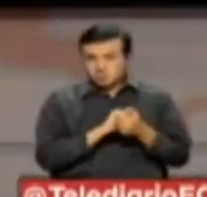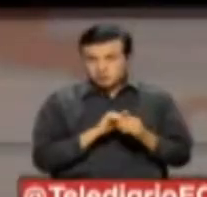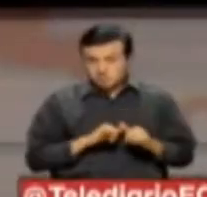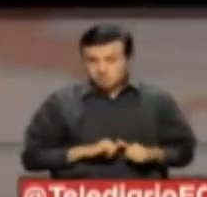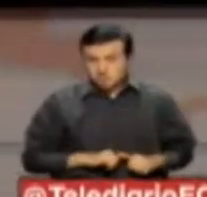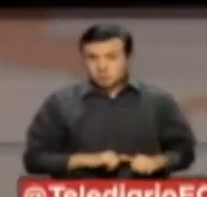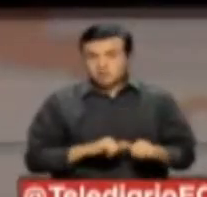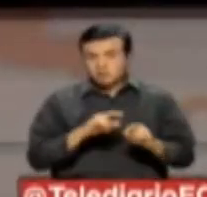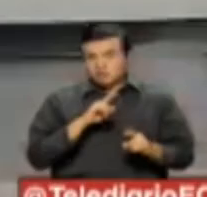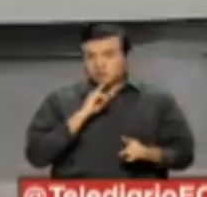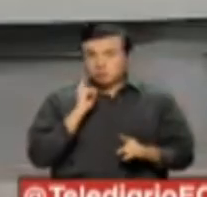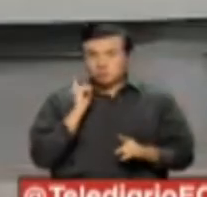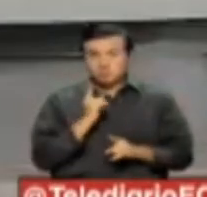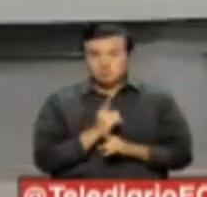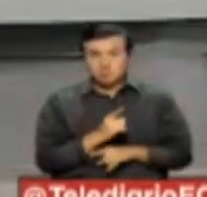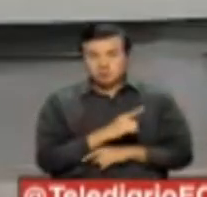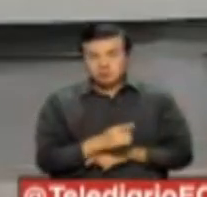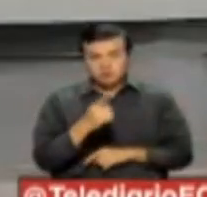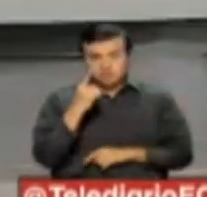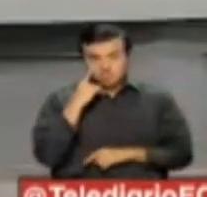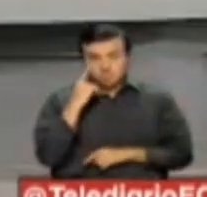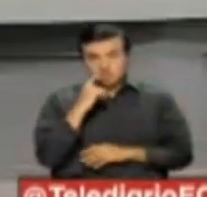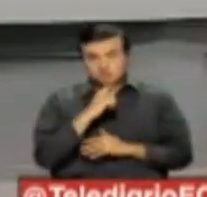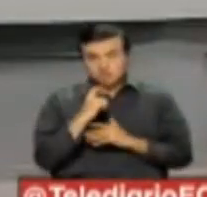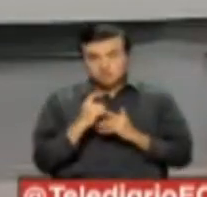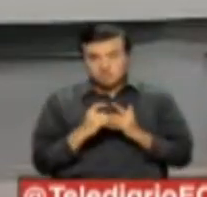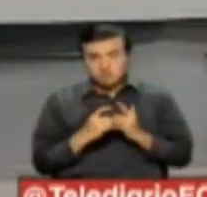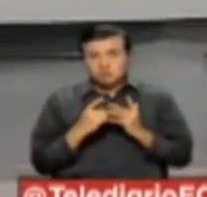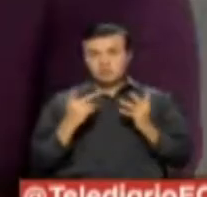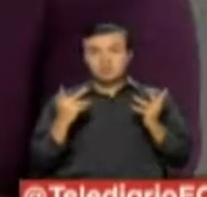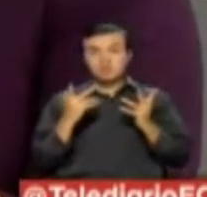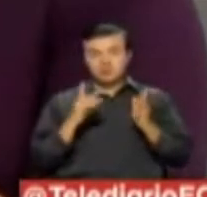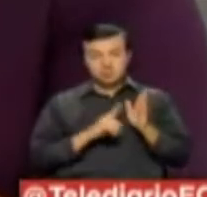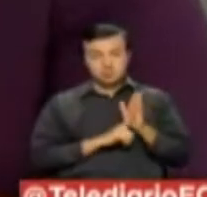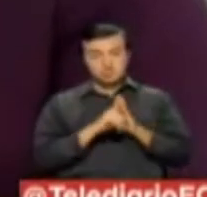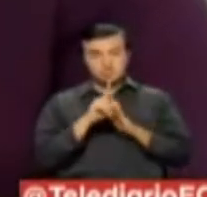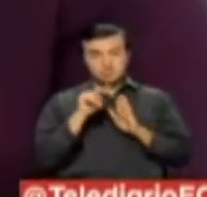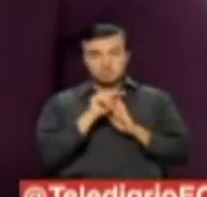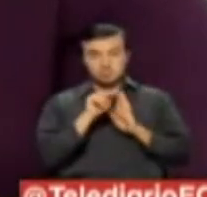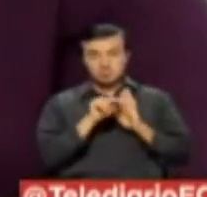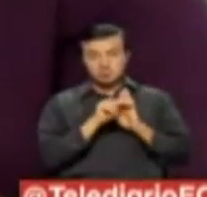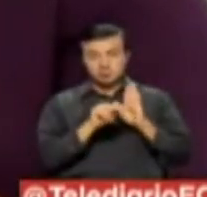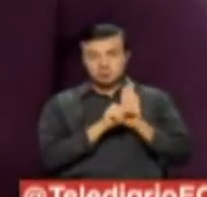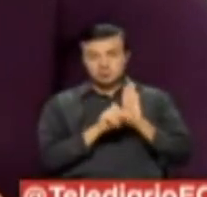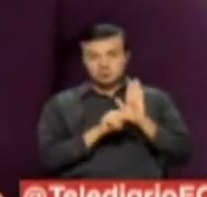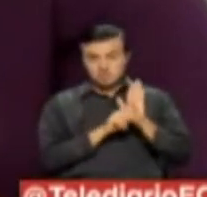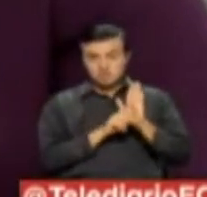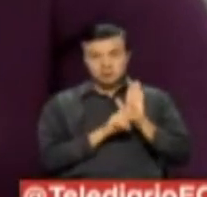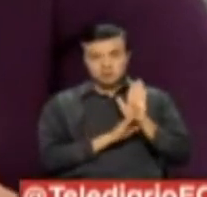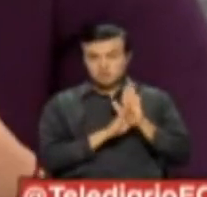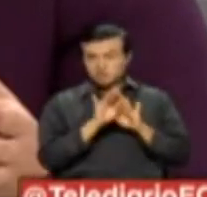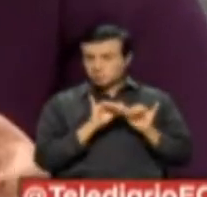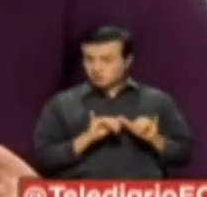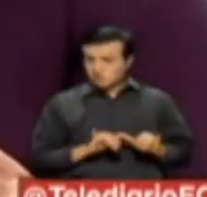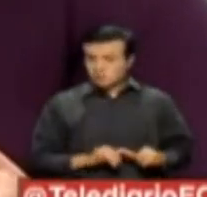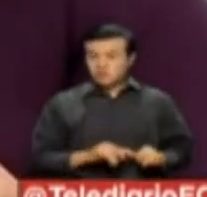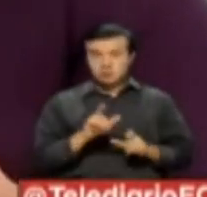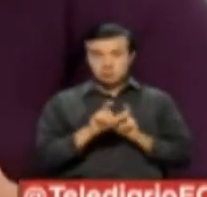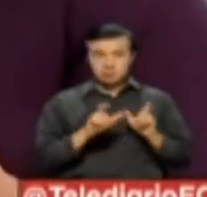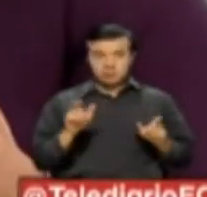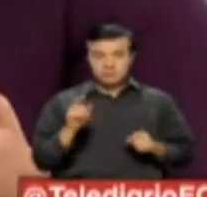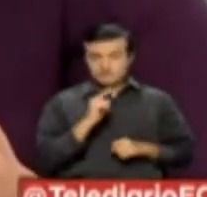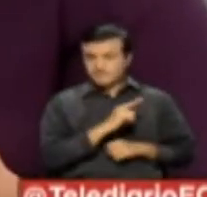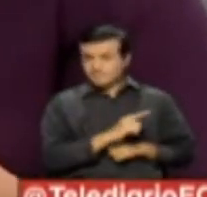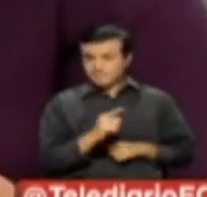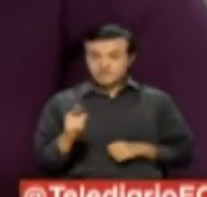y es precisamente esto lo que se requiere para pues desarrollar esta normativa que se encuentra en construcción que la ciudadanía